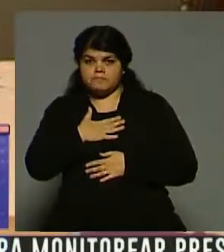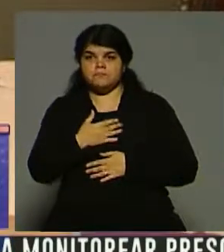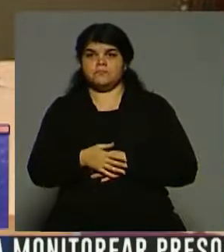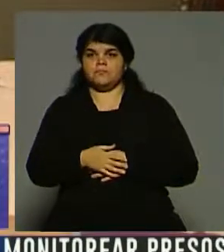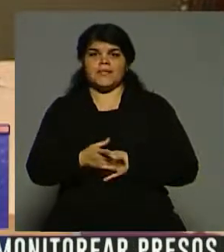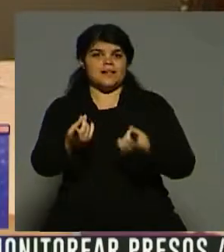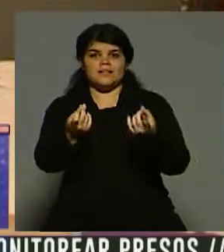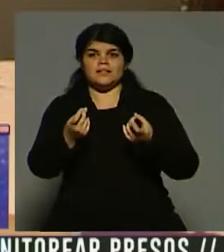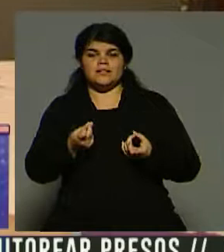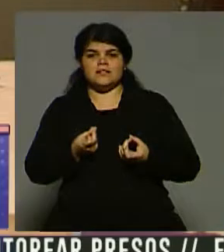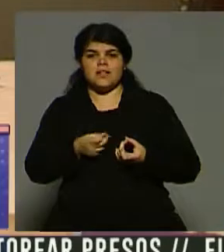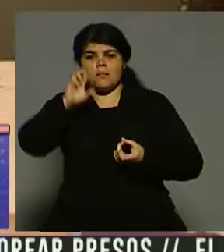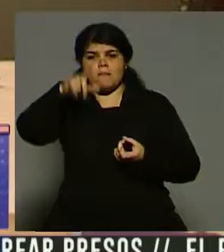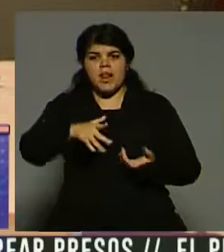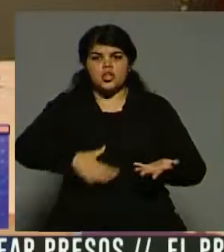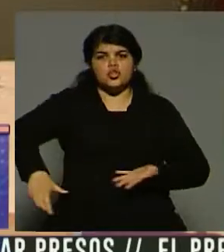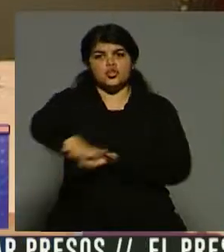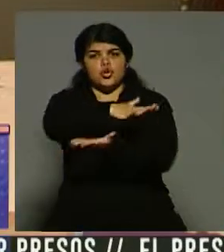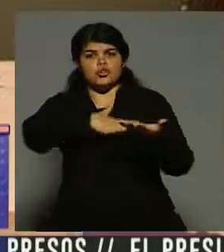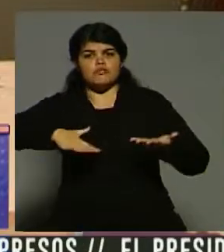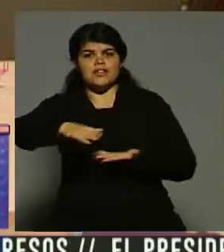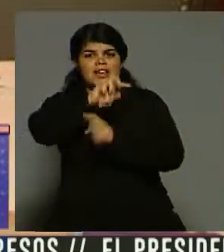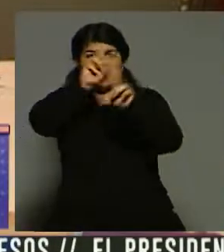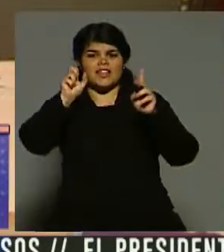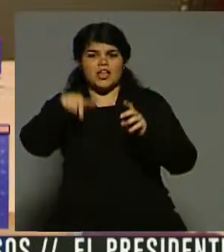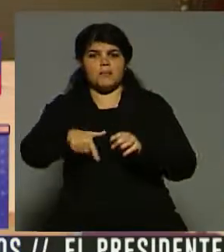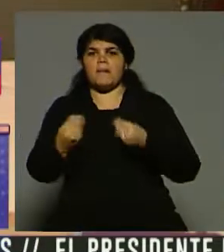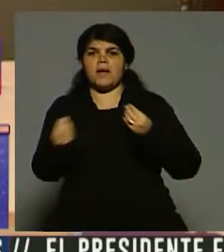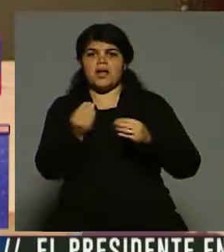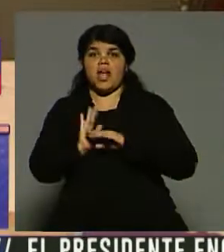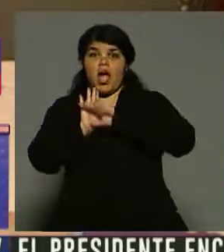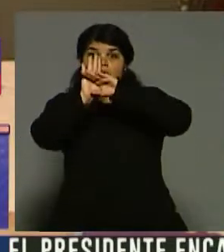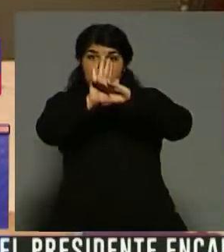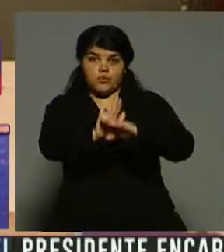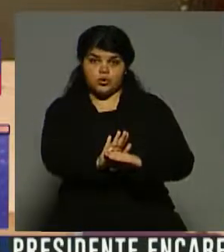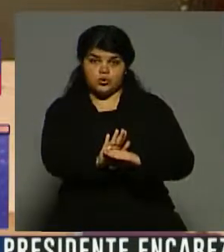una política social alrededor de esto, del apoyo